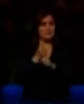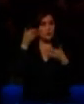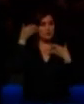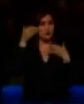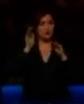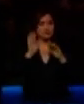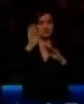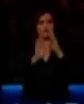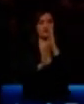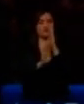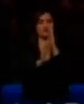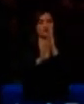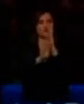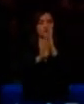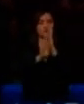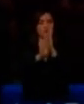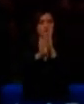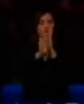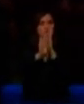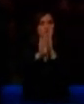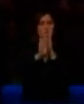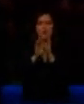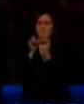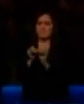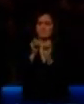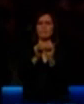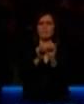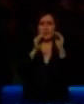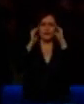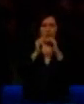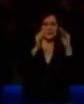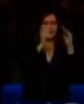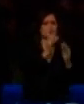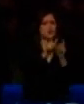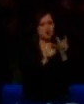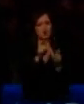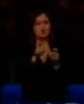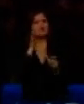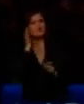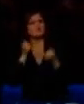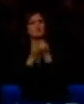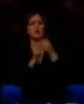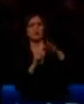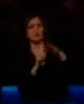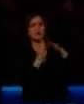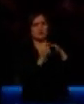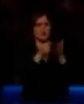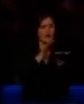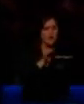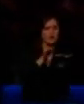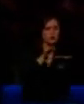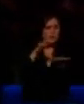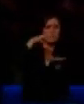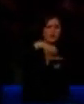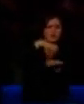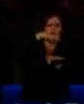a desarrollar un trabajo puerta a puerta, casa a casa, y parroquia por parroquia, cantón por cantón, en las